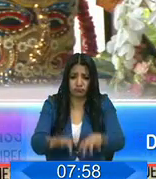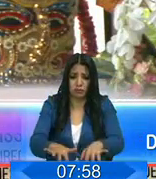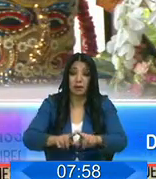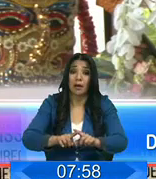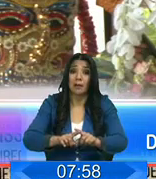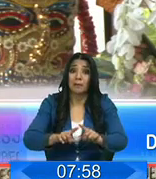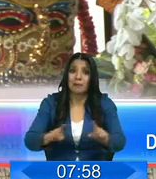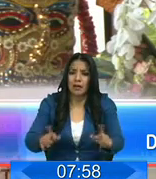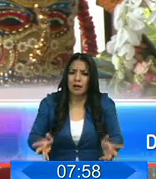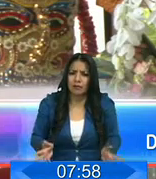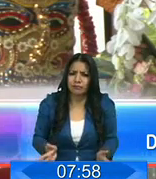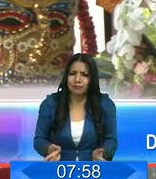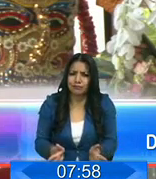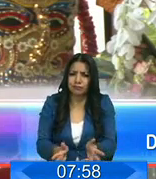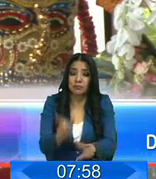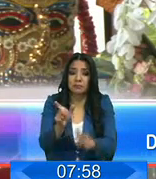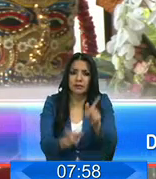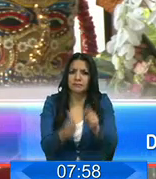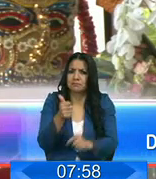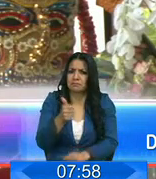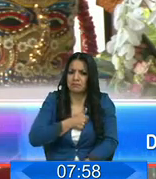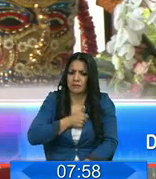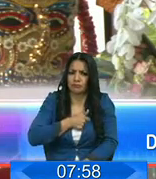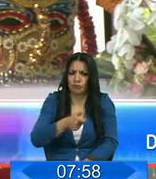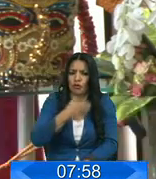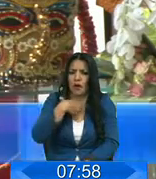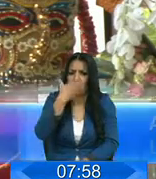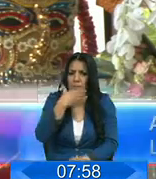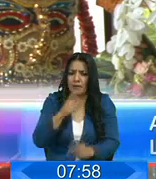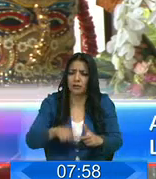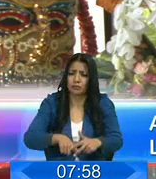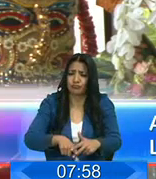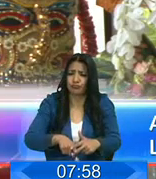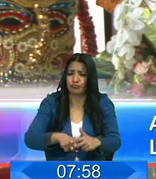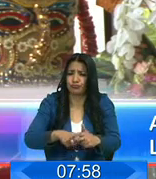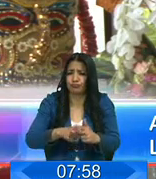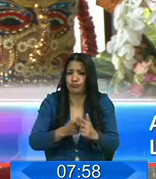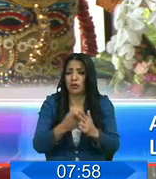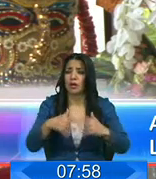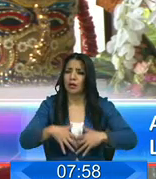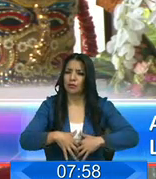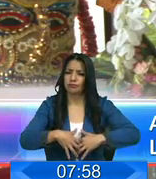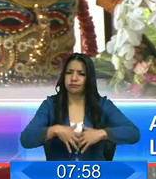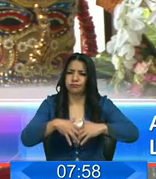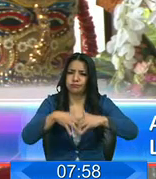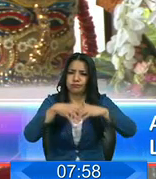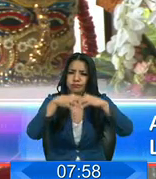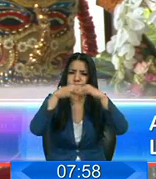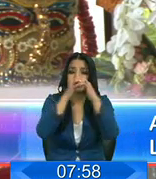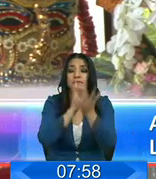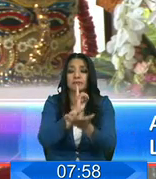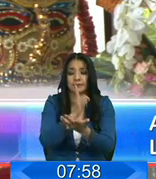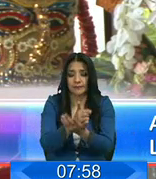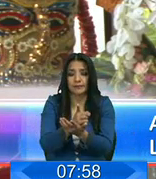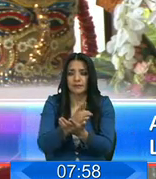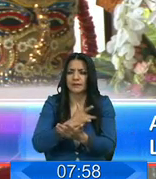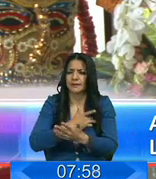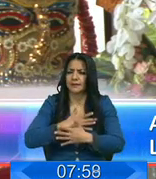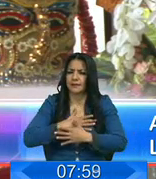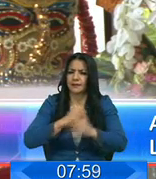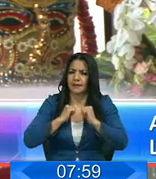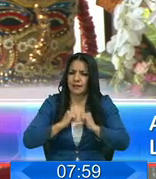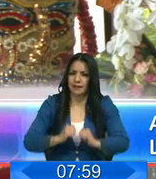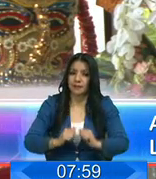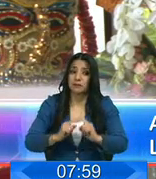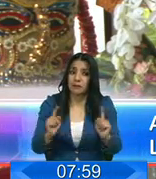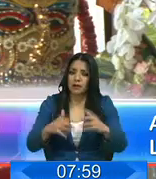ese empuje del ambateño fue el que le dio el toque diferente a ese momento tan trágico que estábamos viviendo